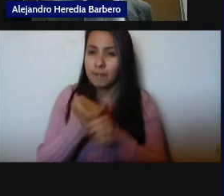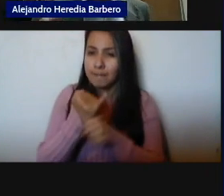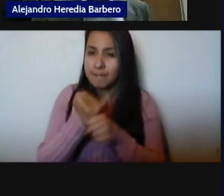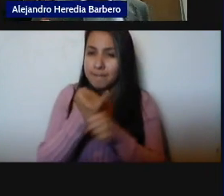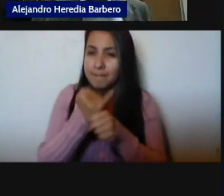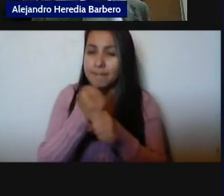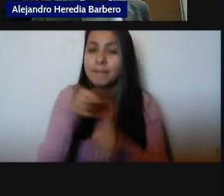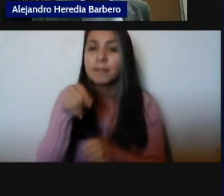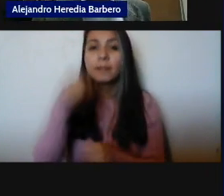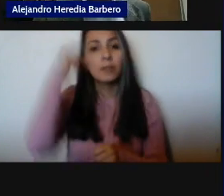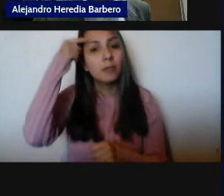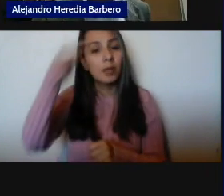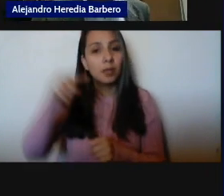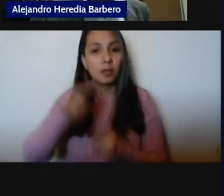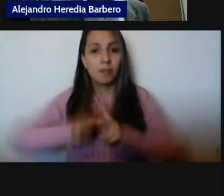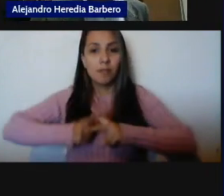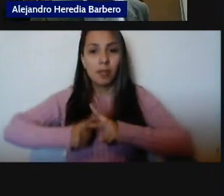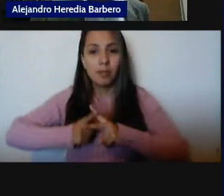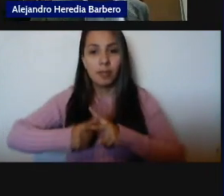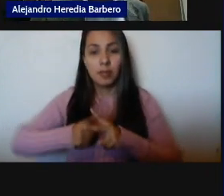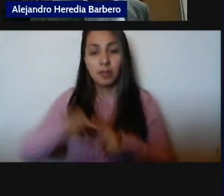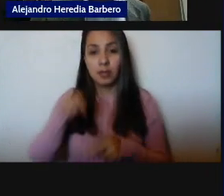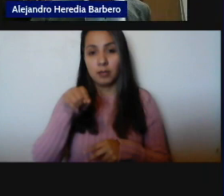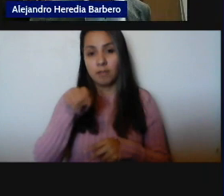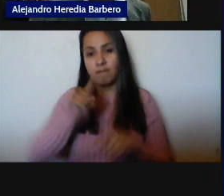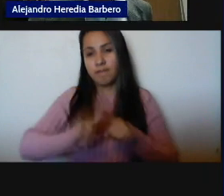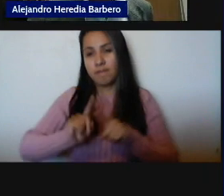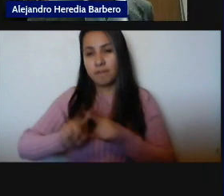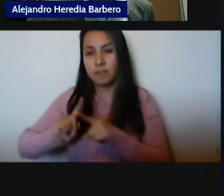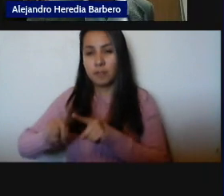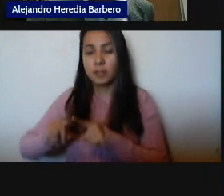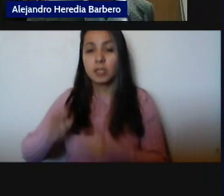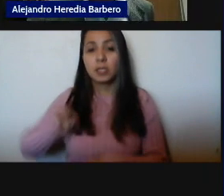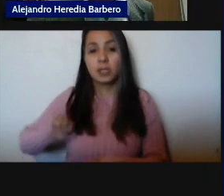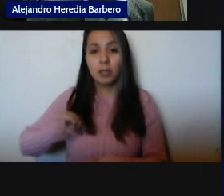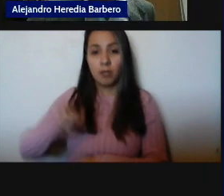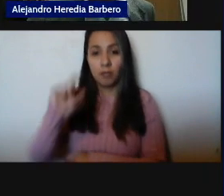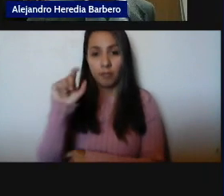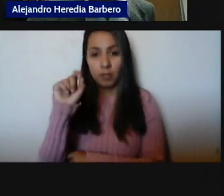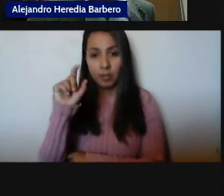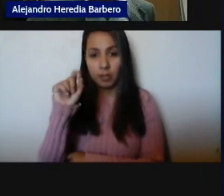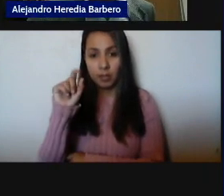unas aportaciones muy profundas a la matemática del siglo XX.